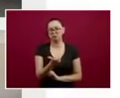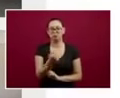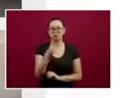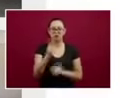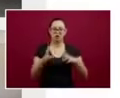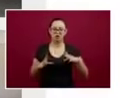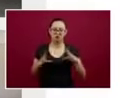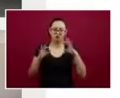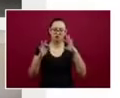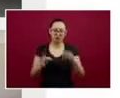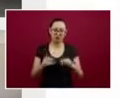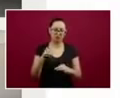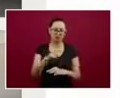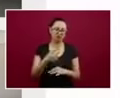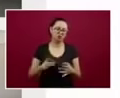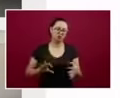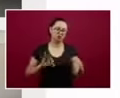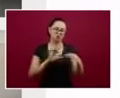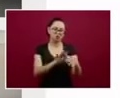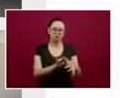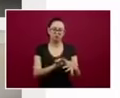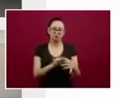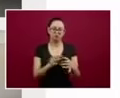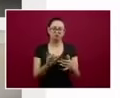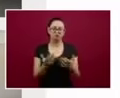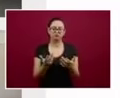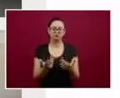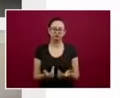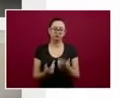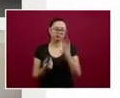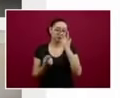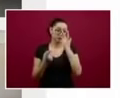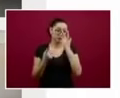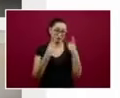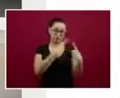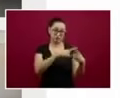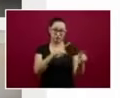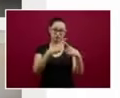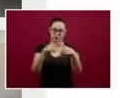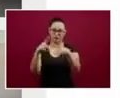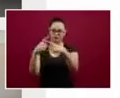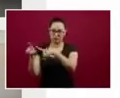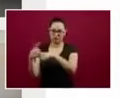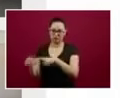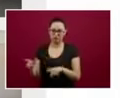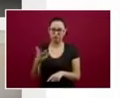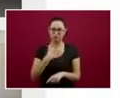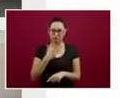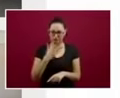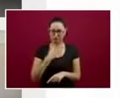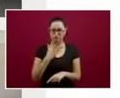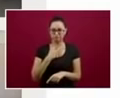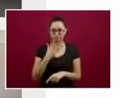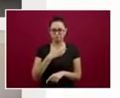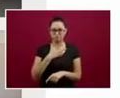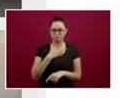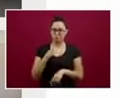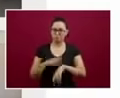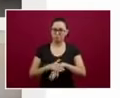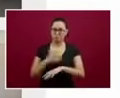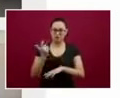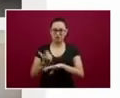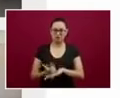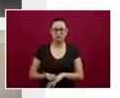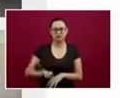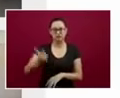realmente sí creo que esto pues sí pone en riesgo muchas cosas, y yo creo que si llegamos a esto,